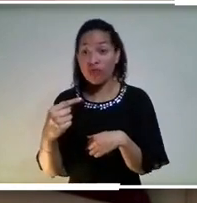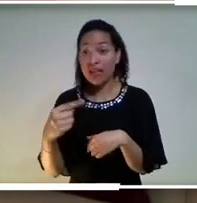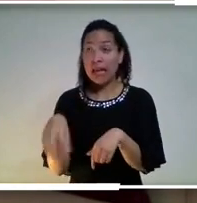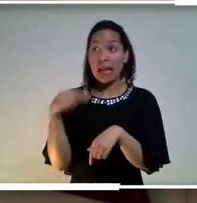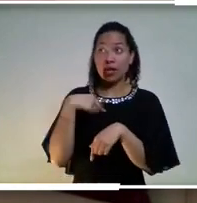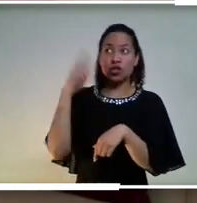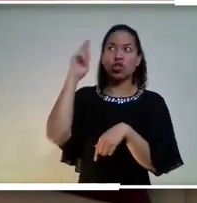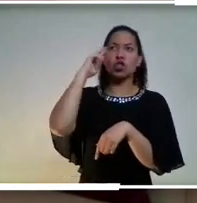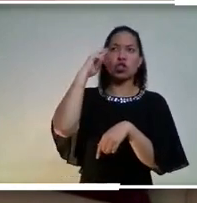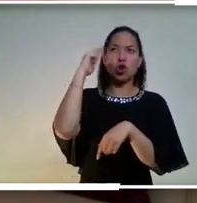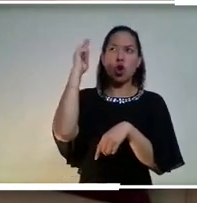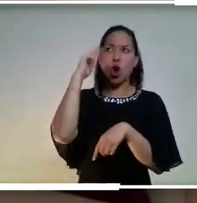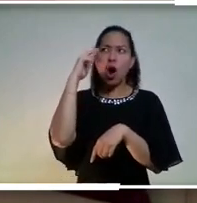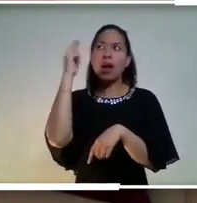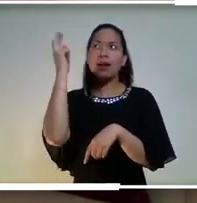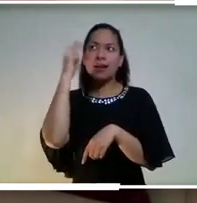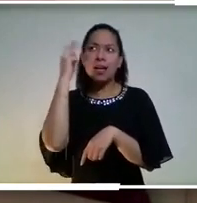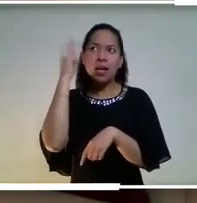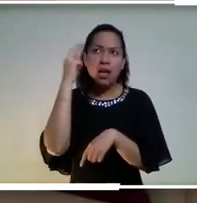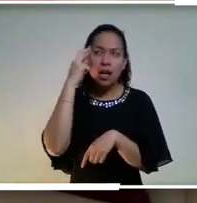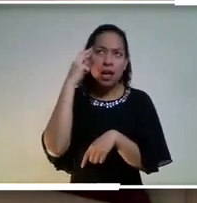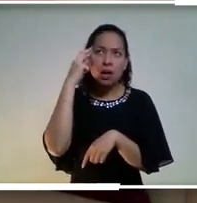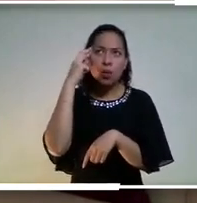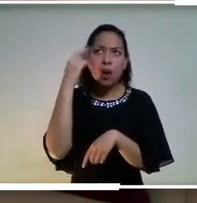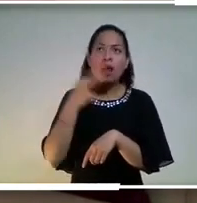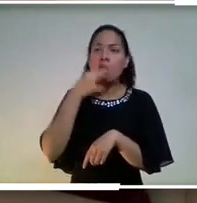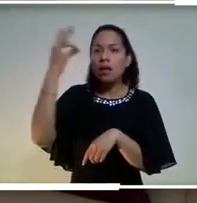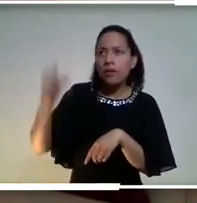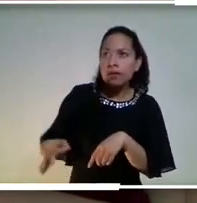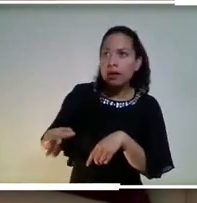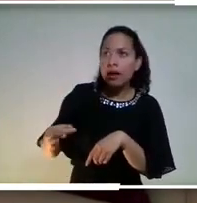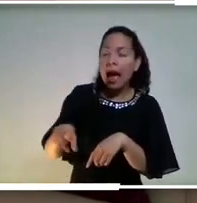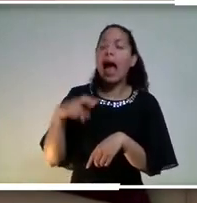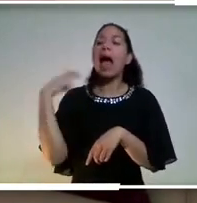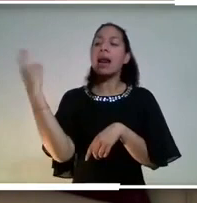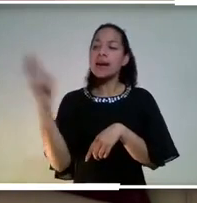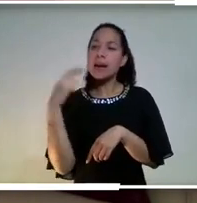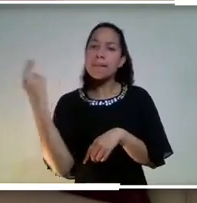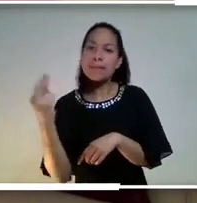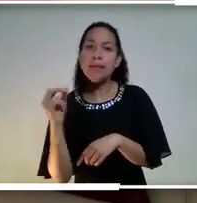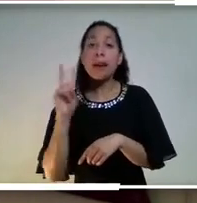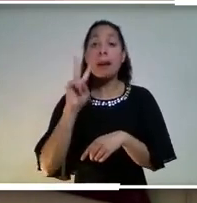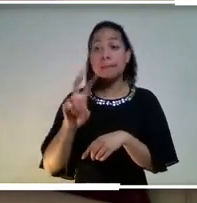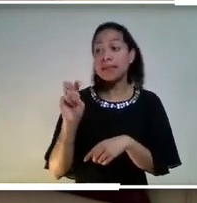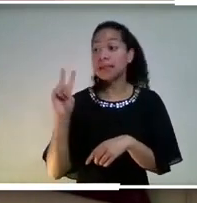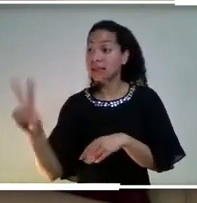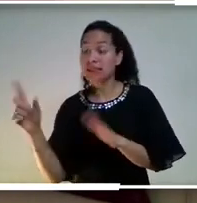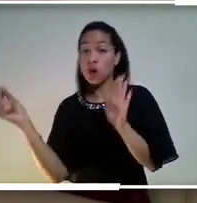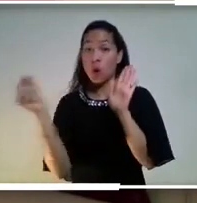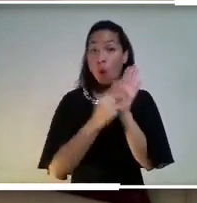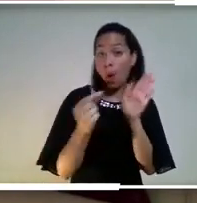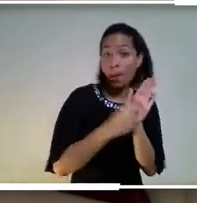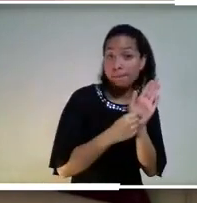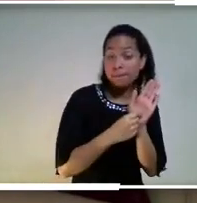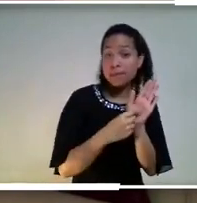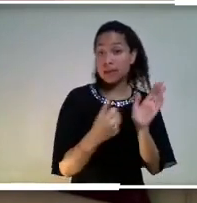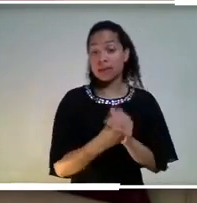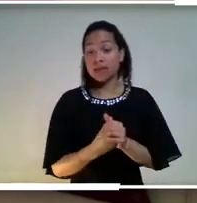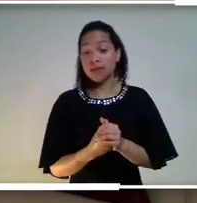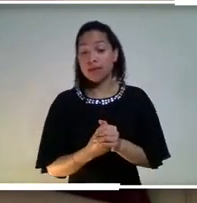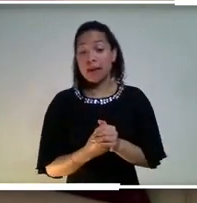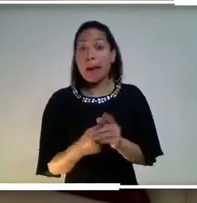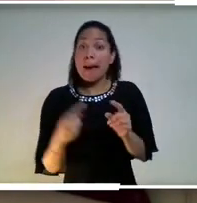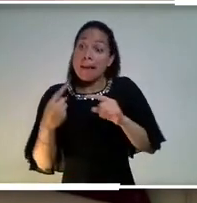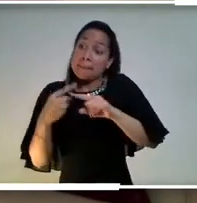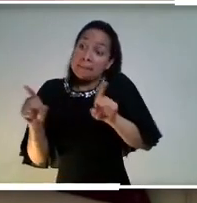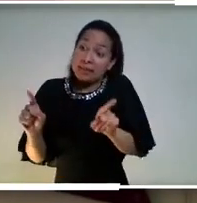a 22 veces pero para que una mentira solamente una vez por eso nos cuenta un chisme lo repetimos hasta con detalle hasta le agregamos un poquito